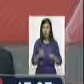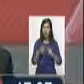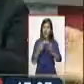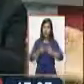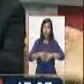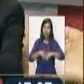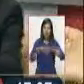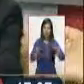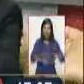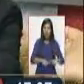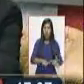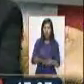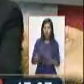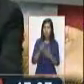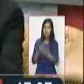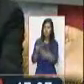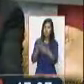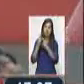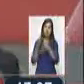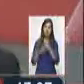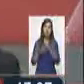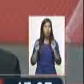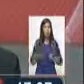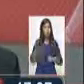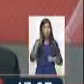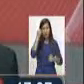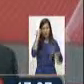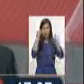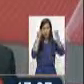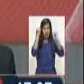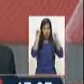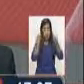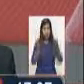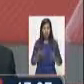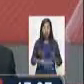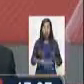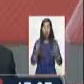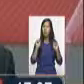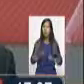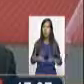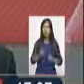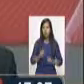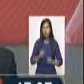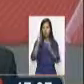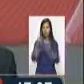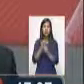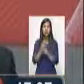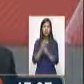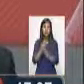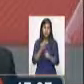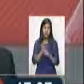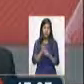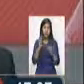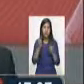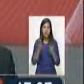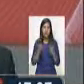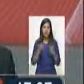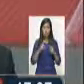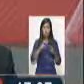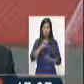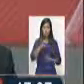acá, vas a tener crédito que te favorezca para tu emprendimiento, vas a tener una opción laboral que permita que lo que